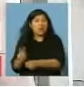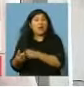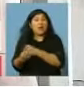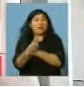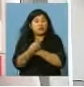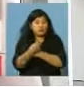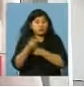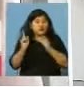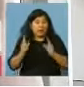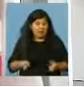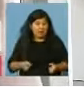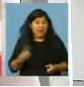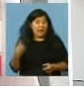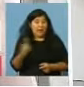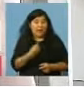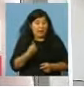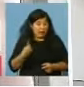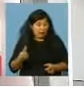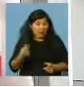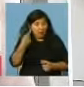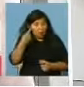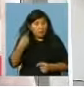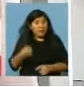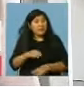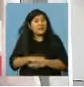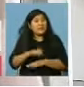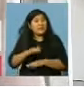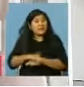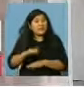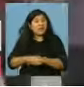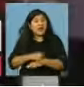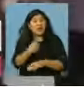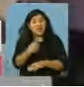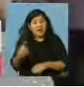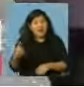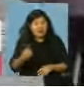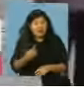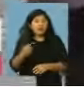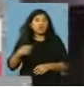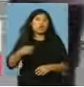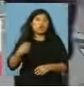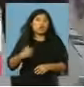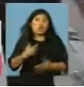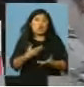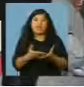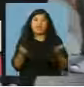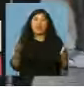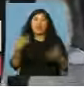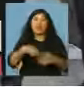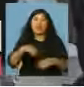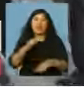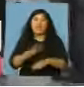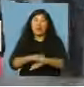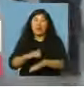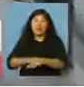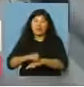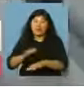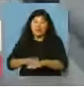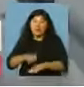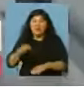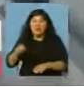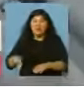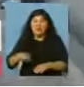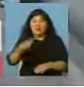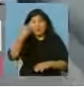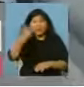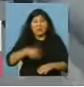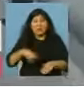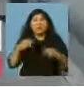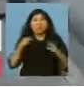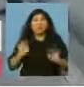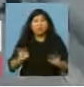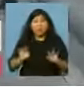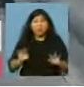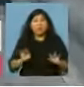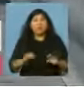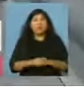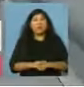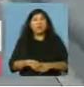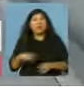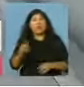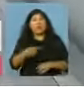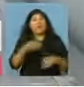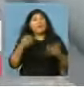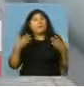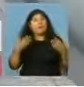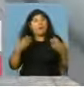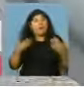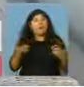por otro lado también a la sociedad en general, de manera que se desplace como clientes a todos los establecimientos